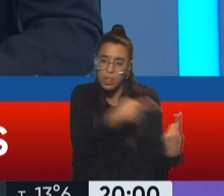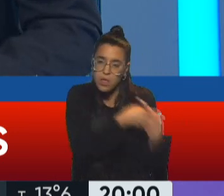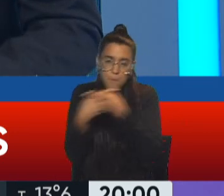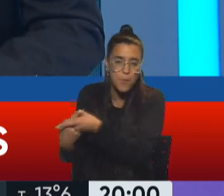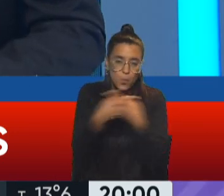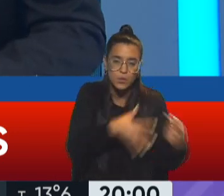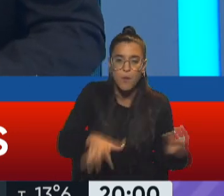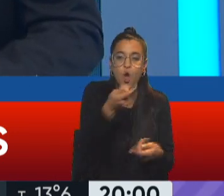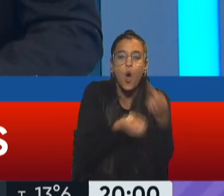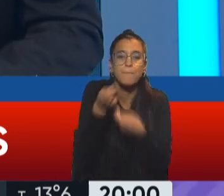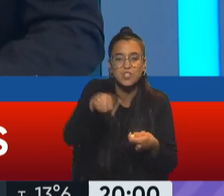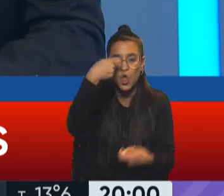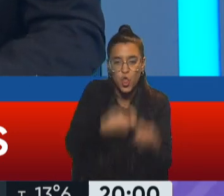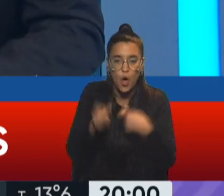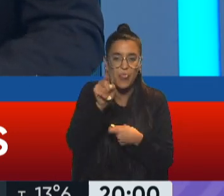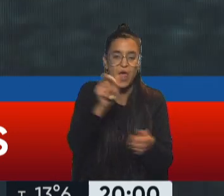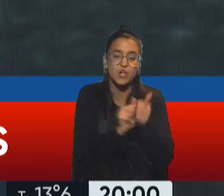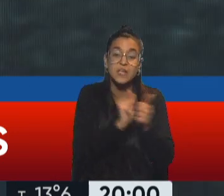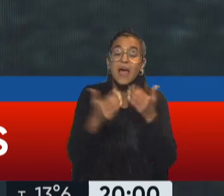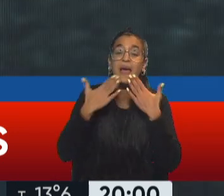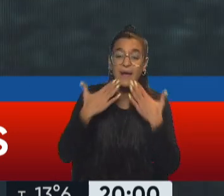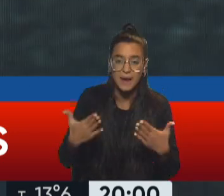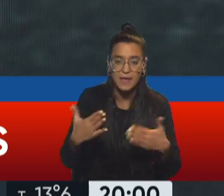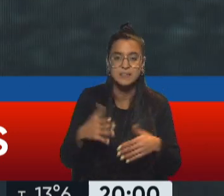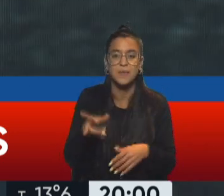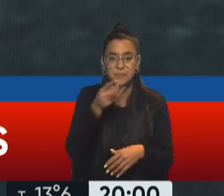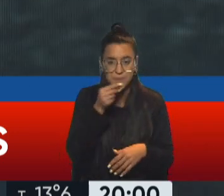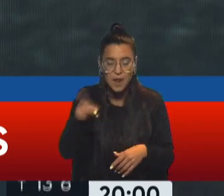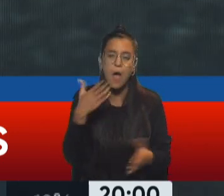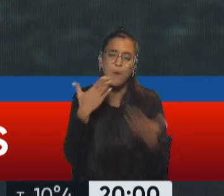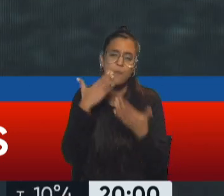territorial por el comercio de las drogas en Rosario. Néstor, gracias. ¿Verdad? Vamos a volver a hablar seguramente sobre este tema.